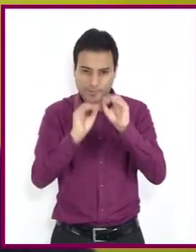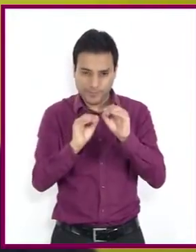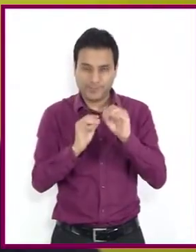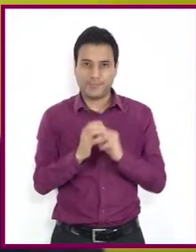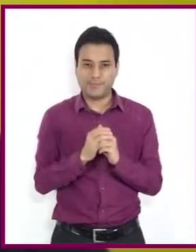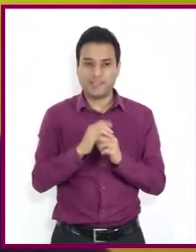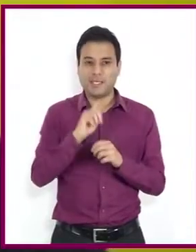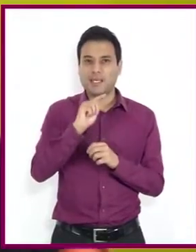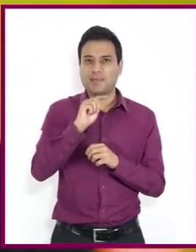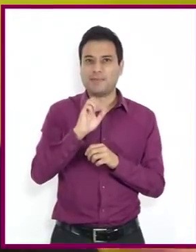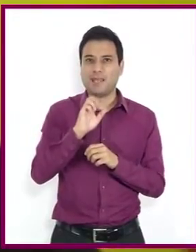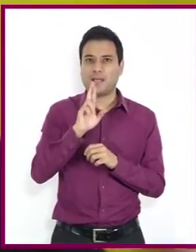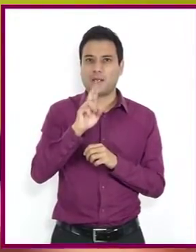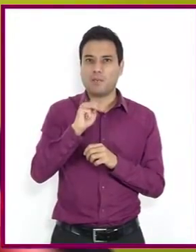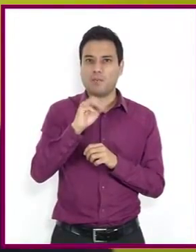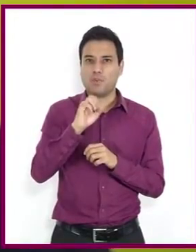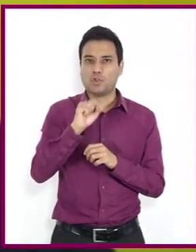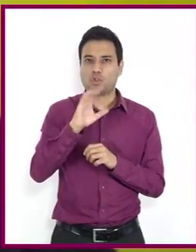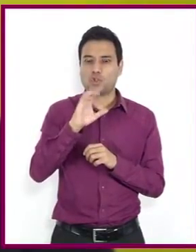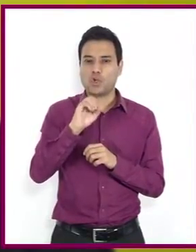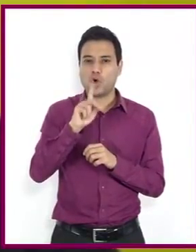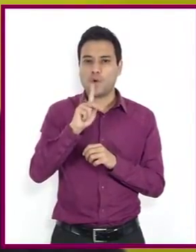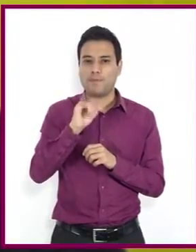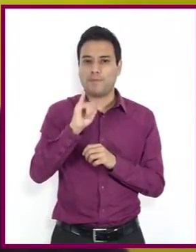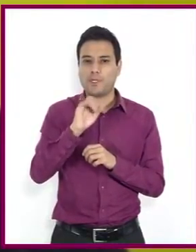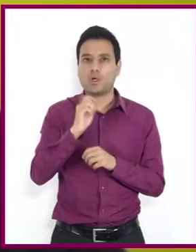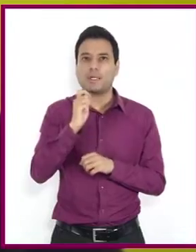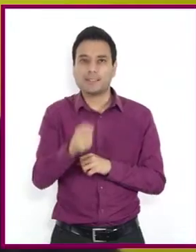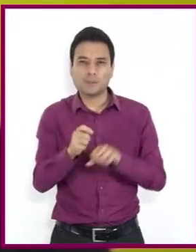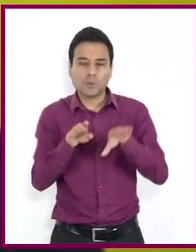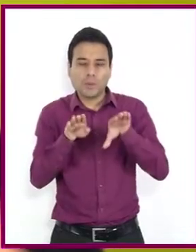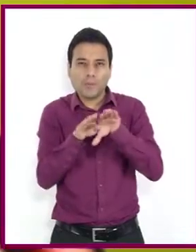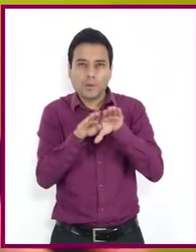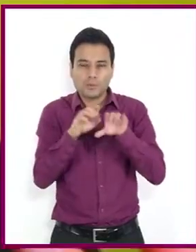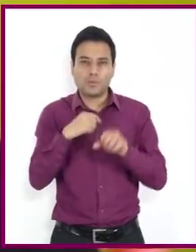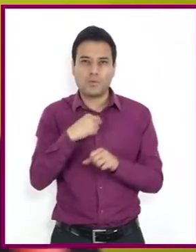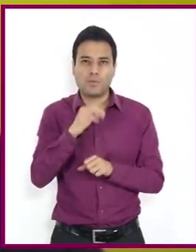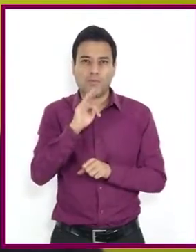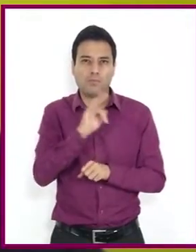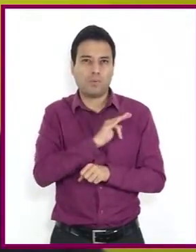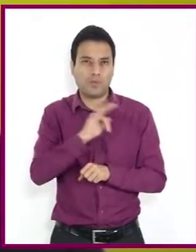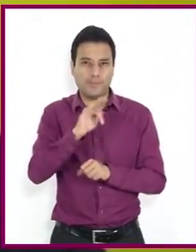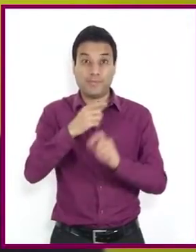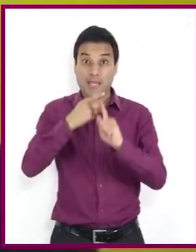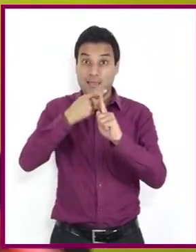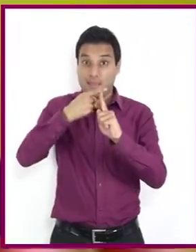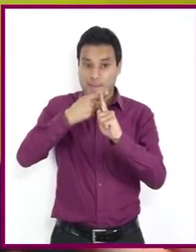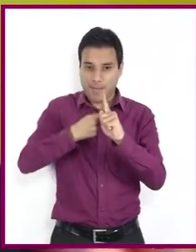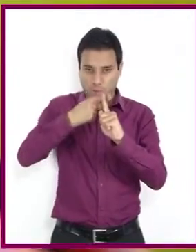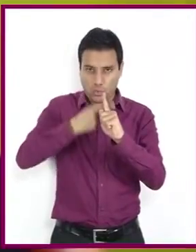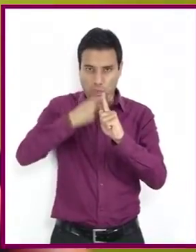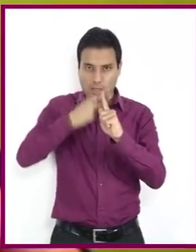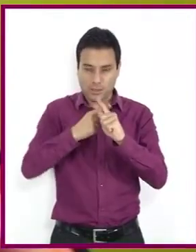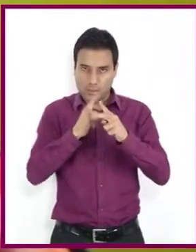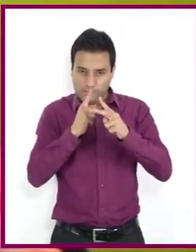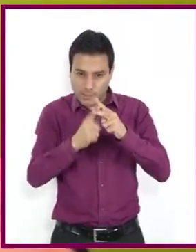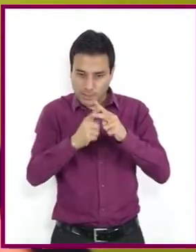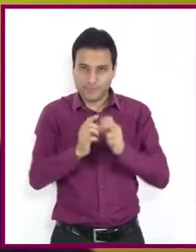que no es más allá que un aparato que permite medir cualitativamente los cambios de temperatura. Y por